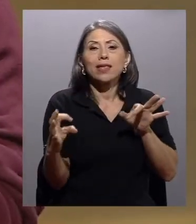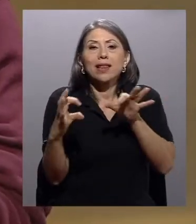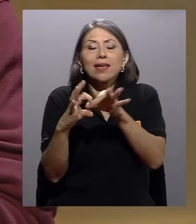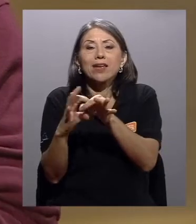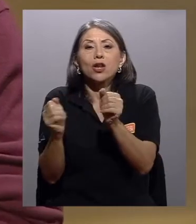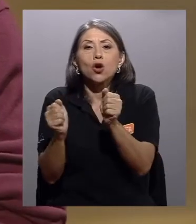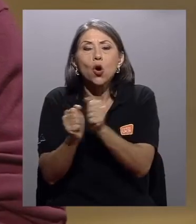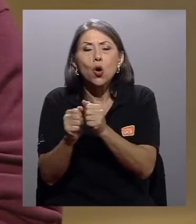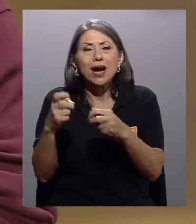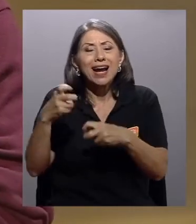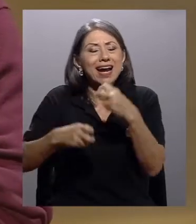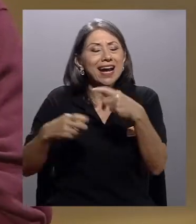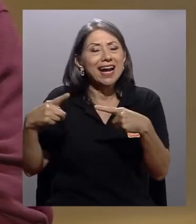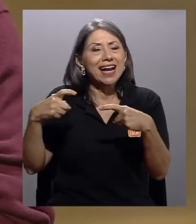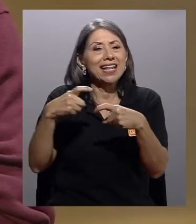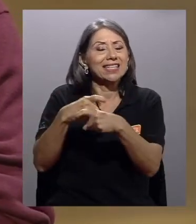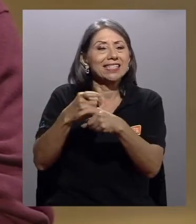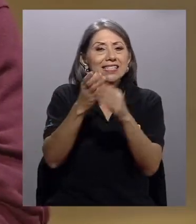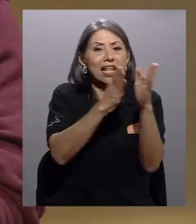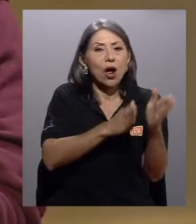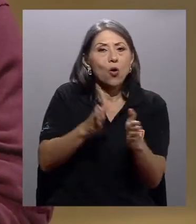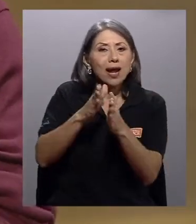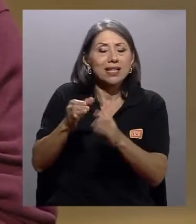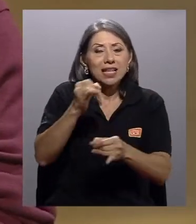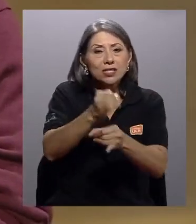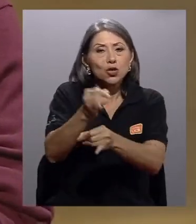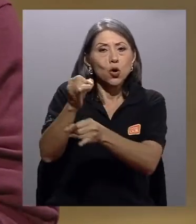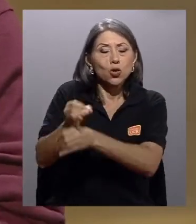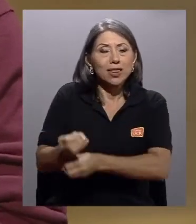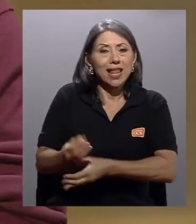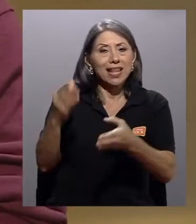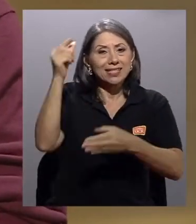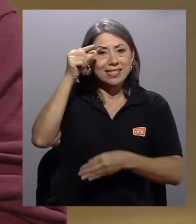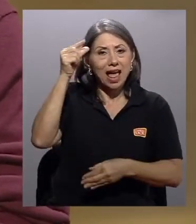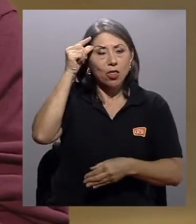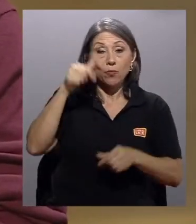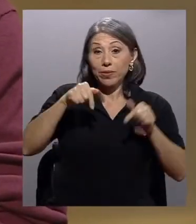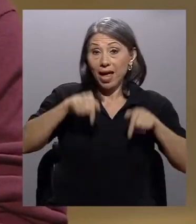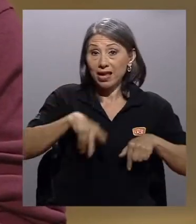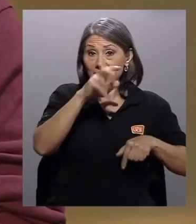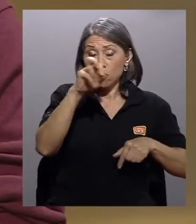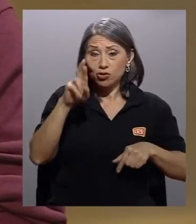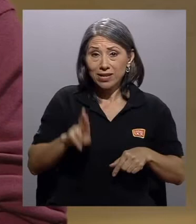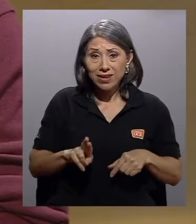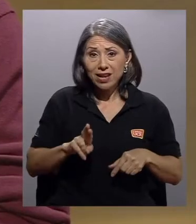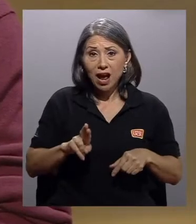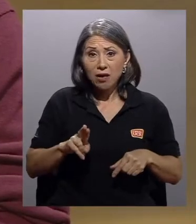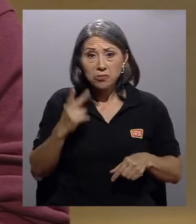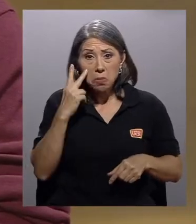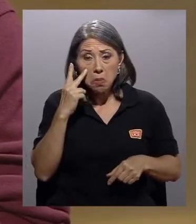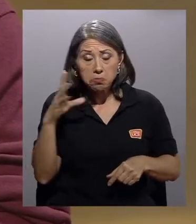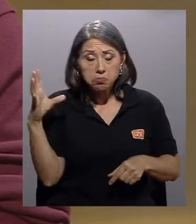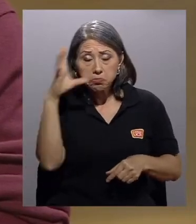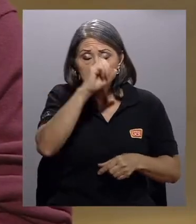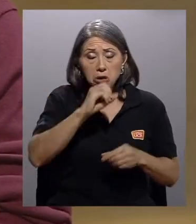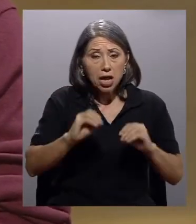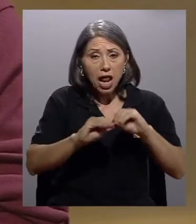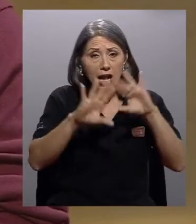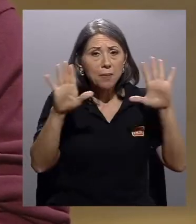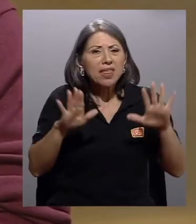crisis de la organización del Estado, ¿no? Y eso entonces aquí en Costa Rica se manifiesta